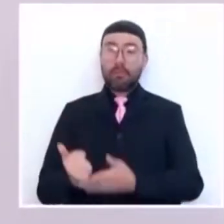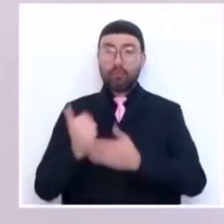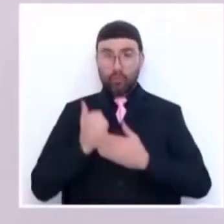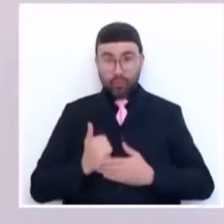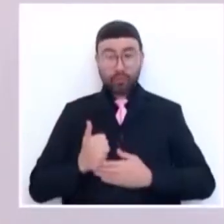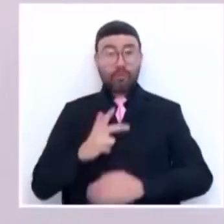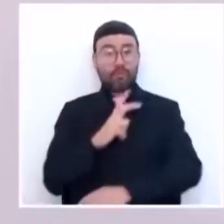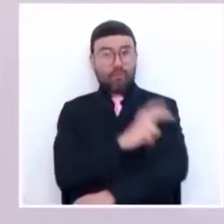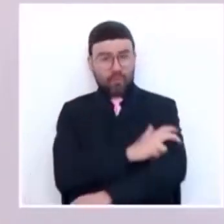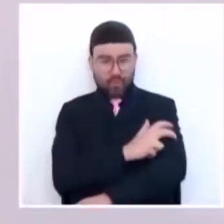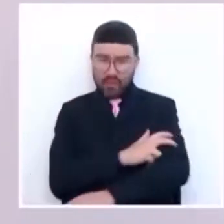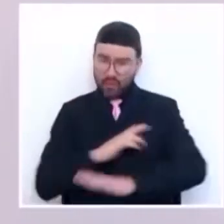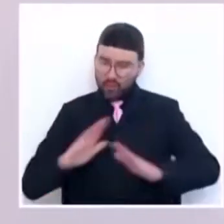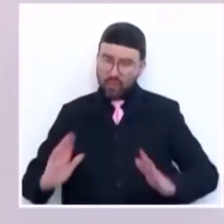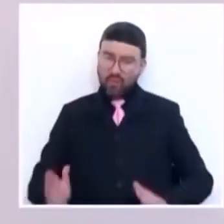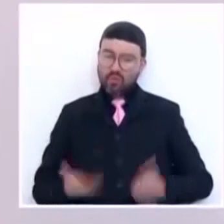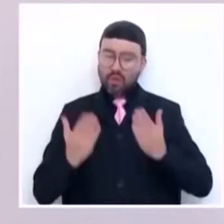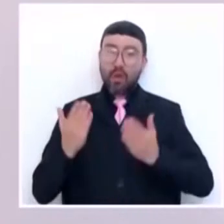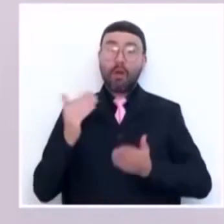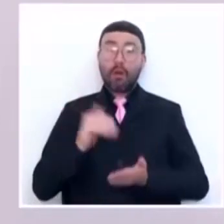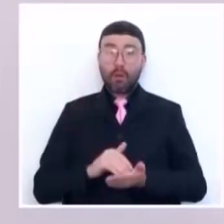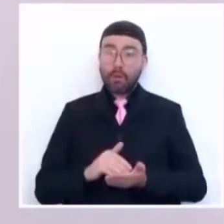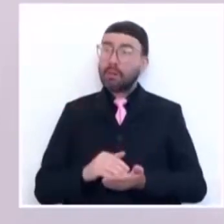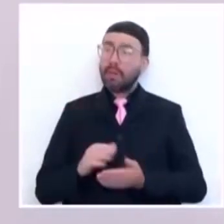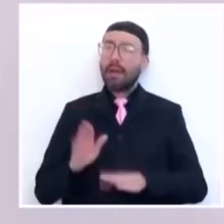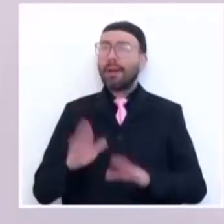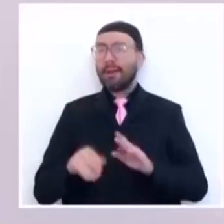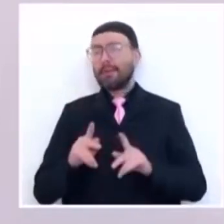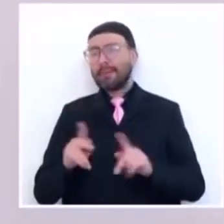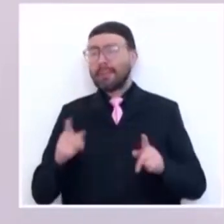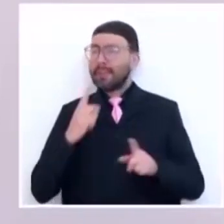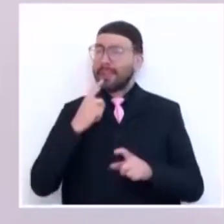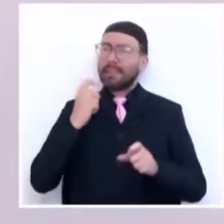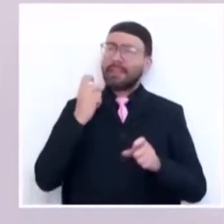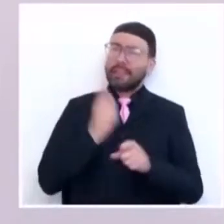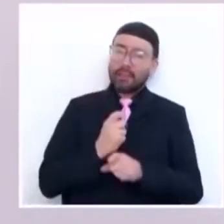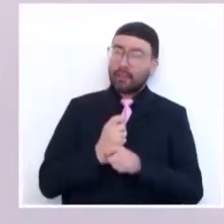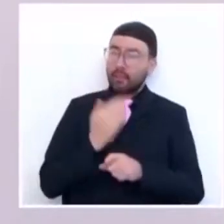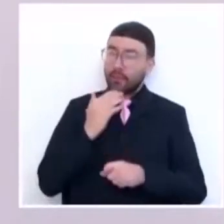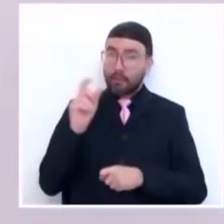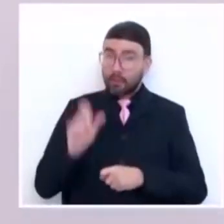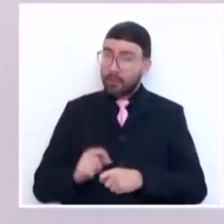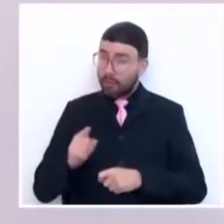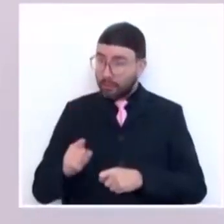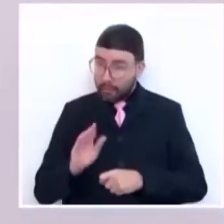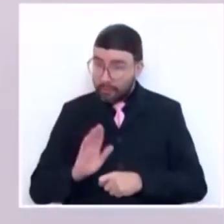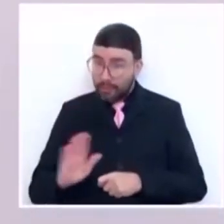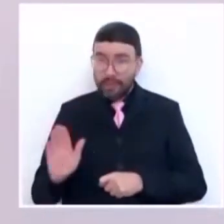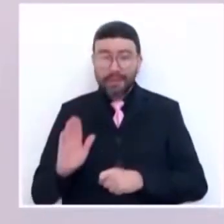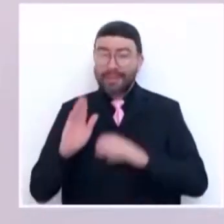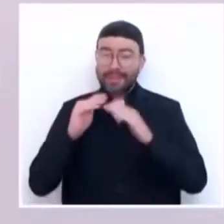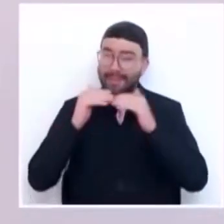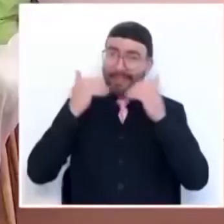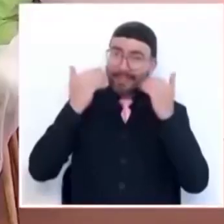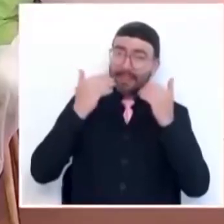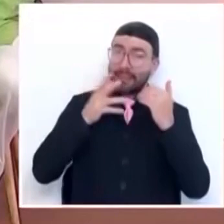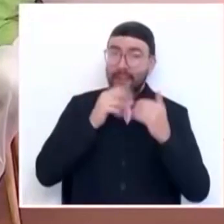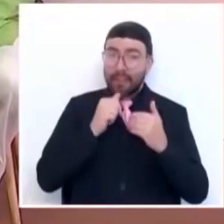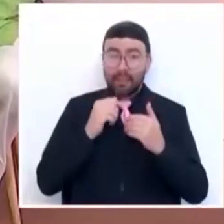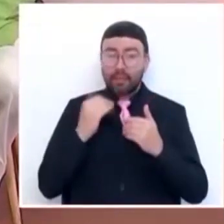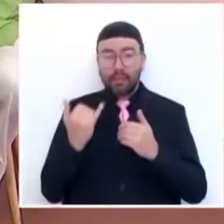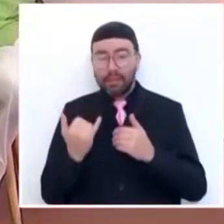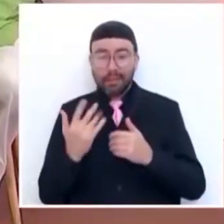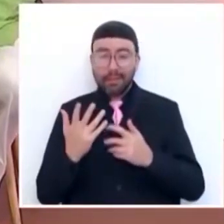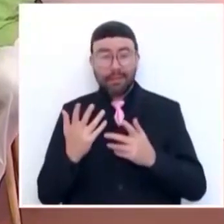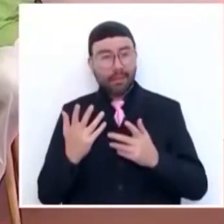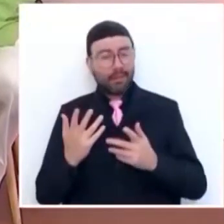sales renovado. Es muy difícil que una persona al salir de esta vivencia no sonría, por ejemplo, o no tenga muchas